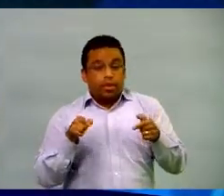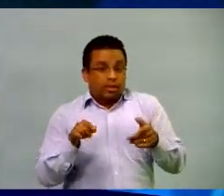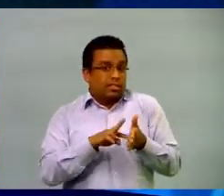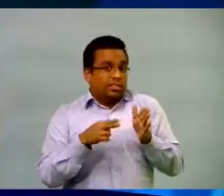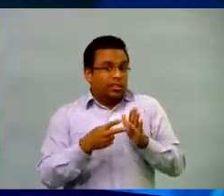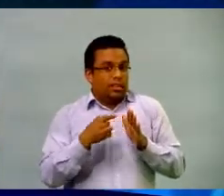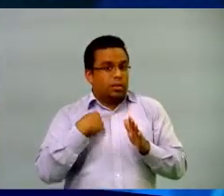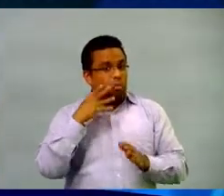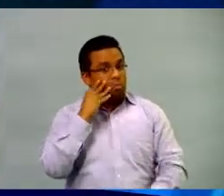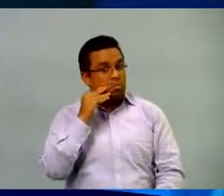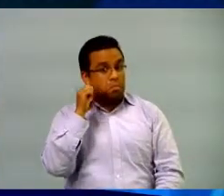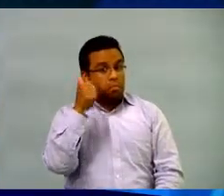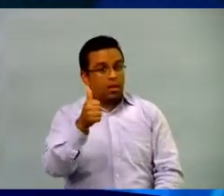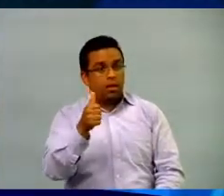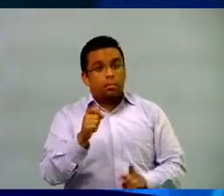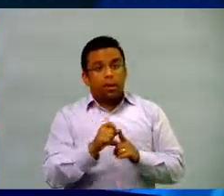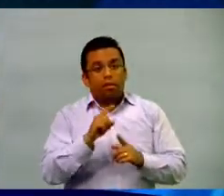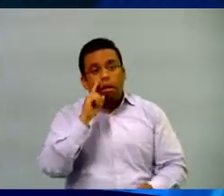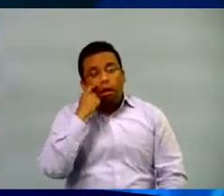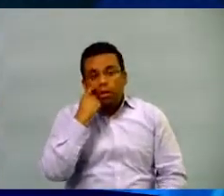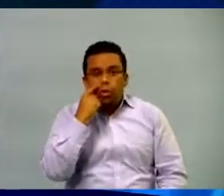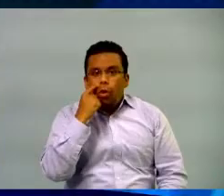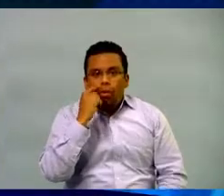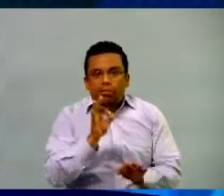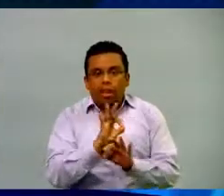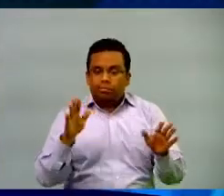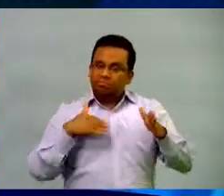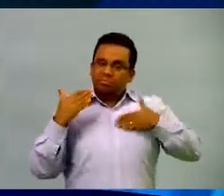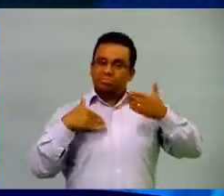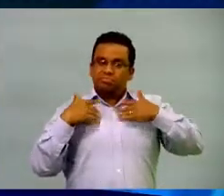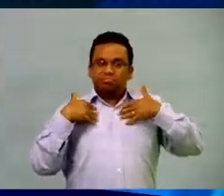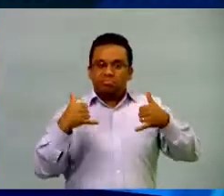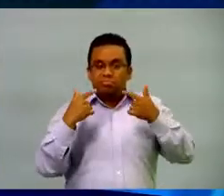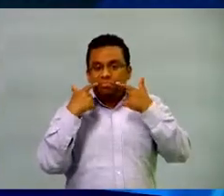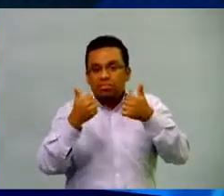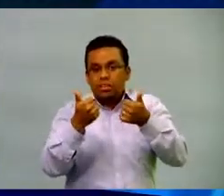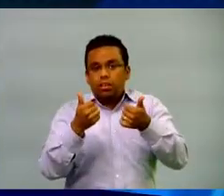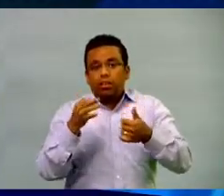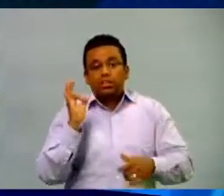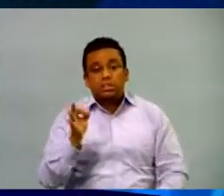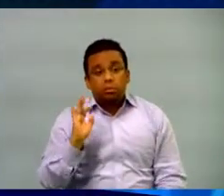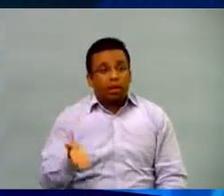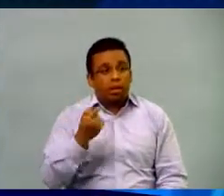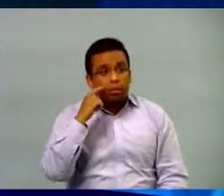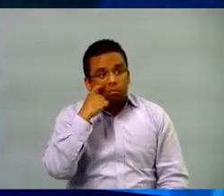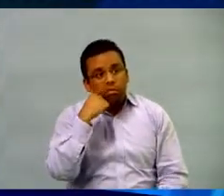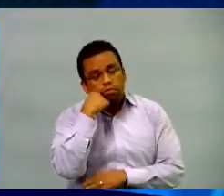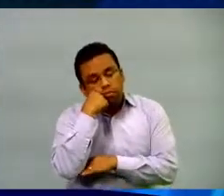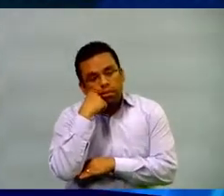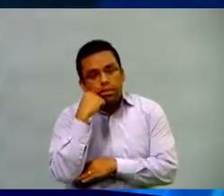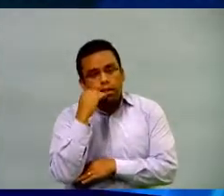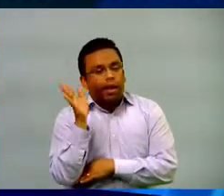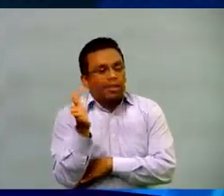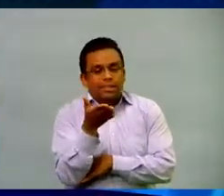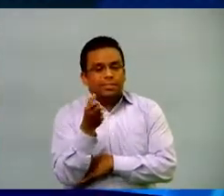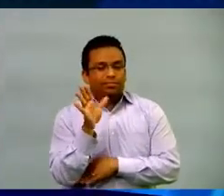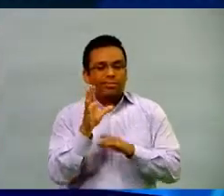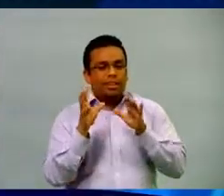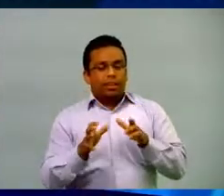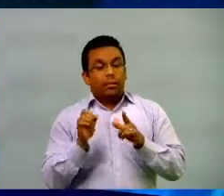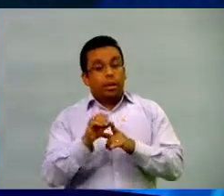divertida y poco aburrida, como las que tradicionalmente estamos acostumbrados a vivir en algunas aulas de clase. El reto es